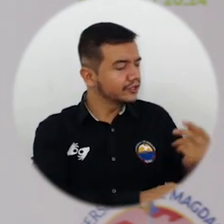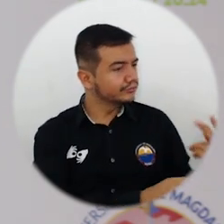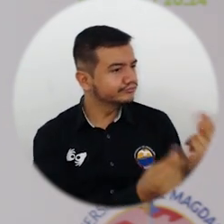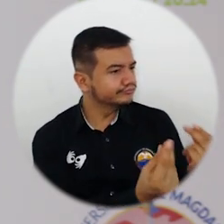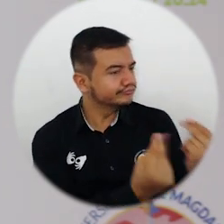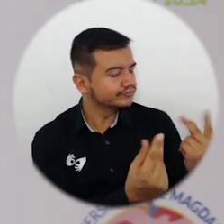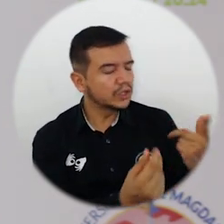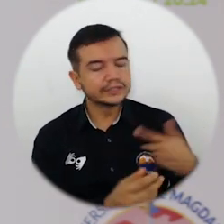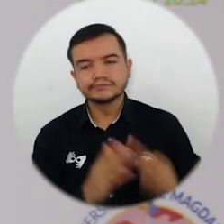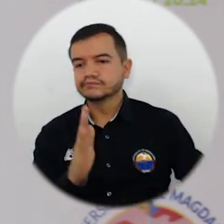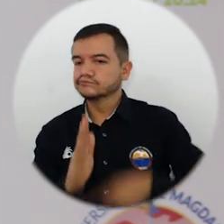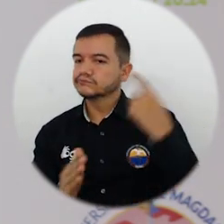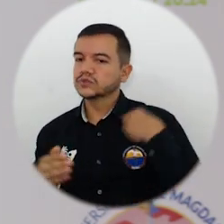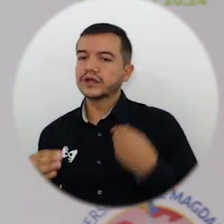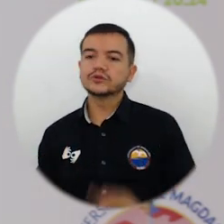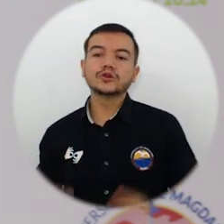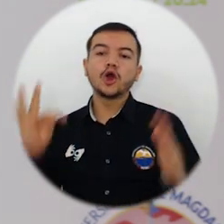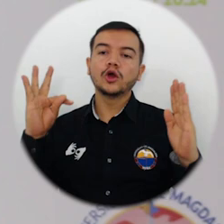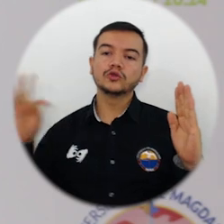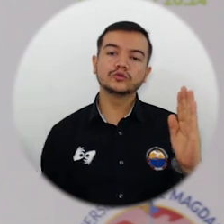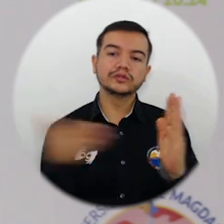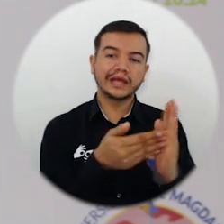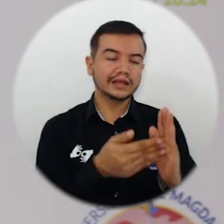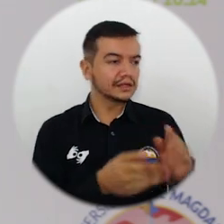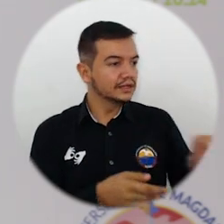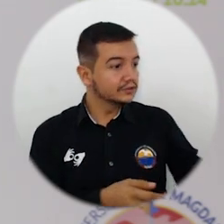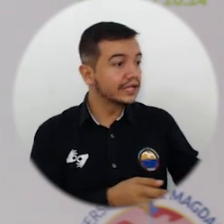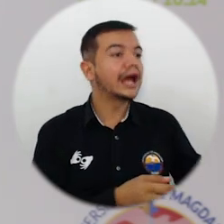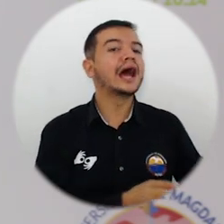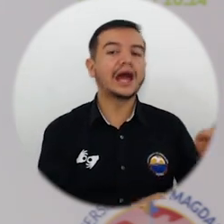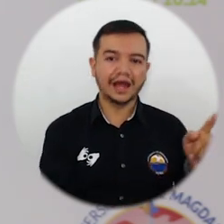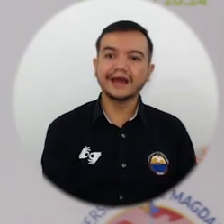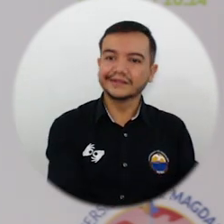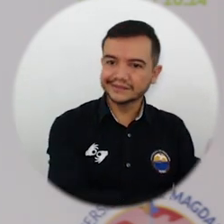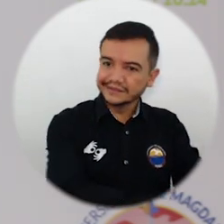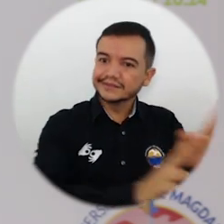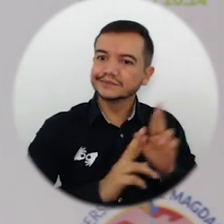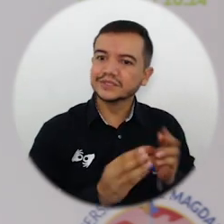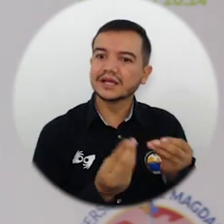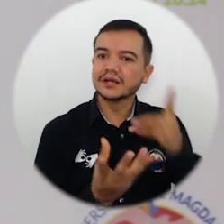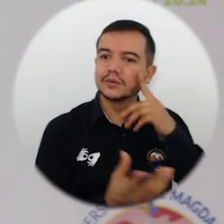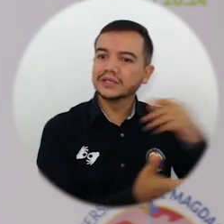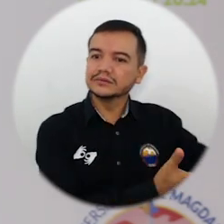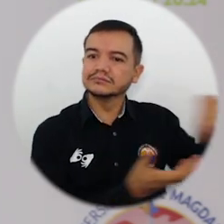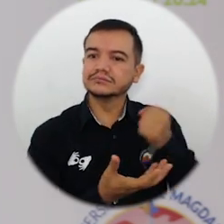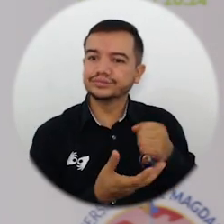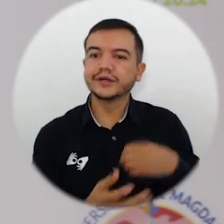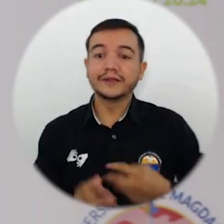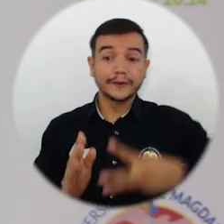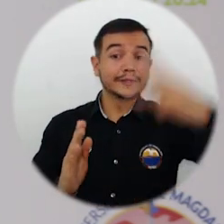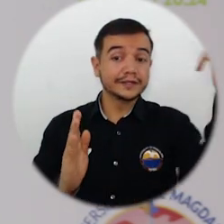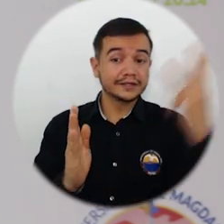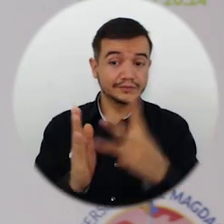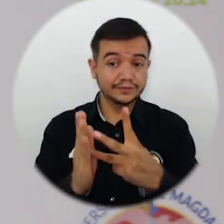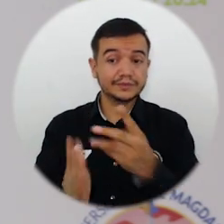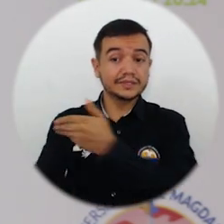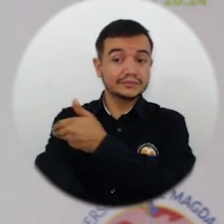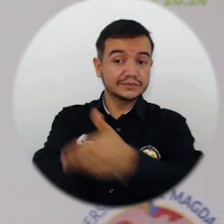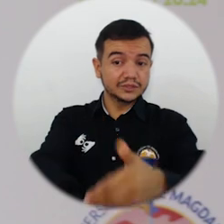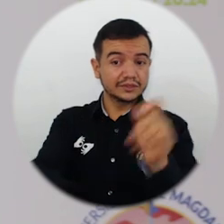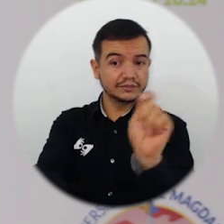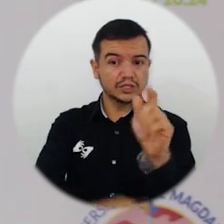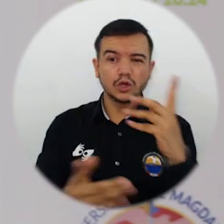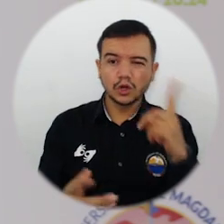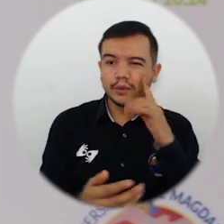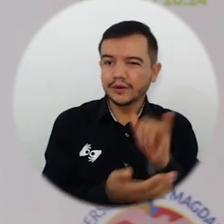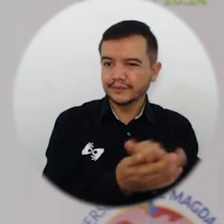de tutela, a través de la cual prácticamente se vieron obligados a contestarnos y asignar 3.000 millones de pesos que se iban a hacer a